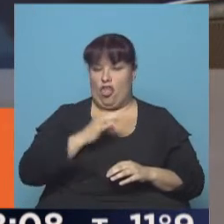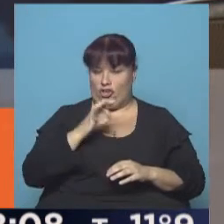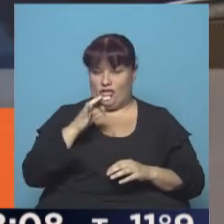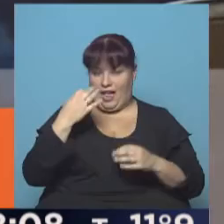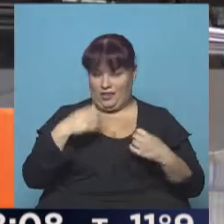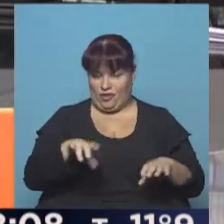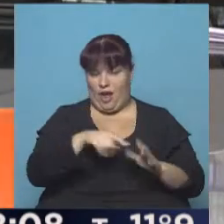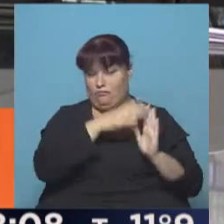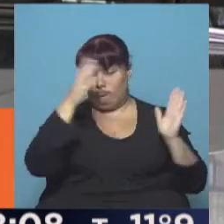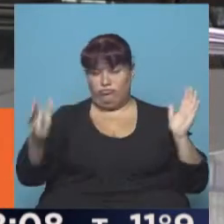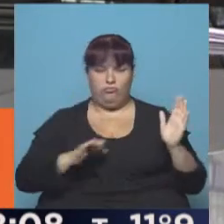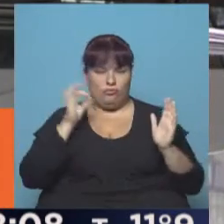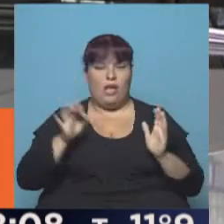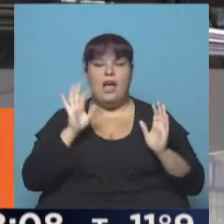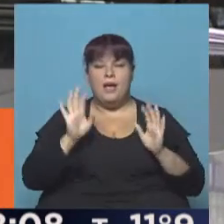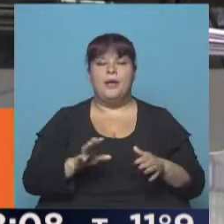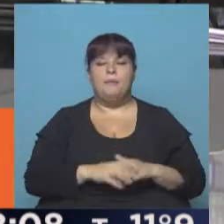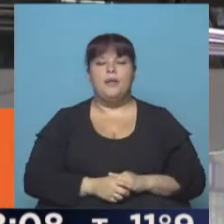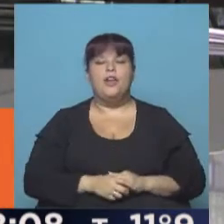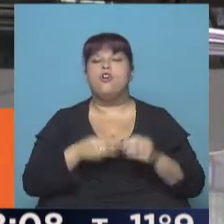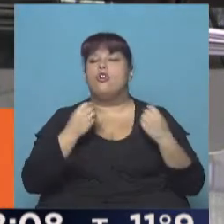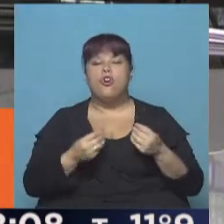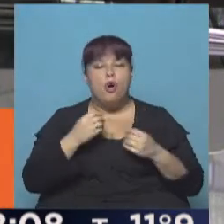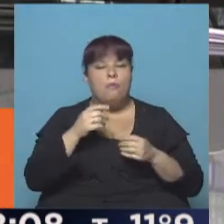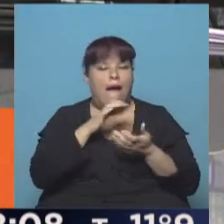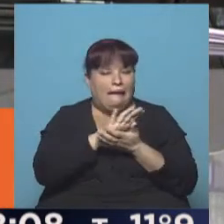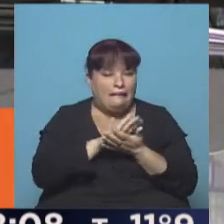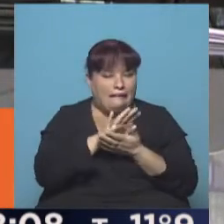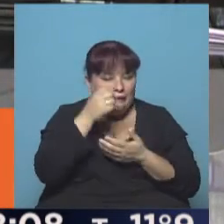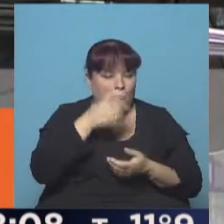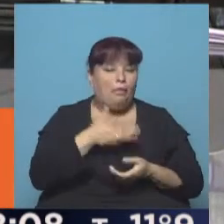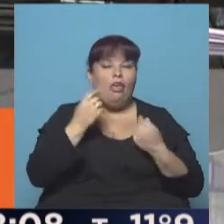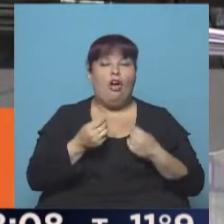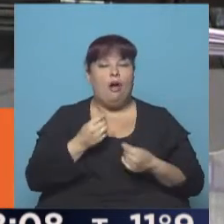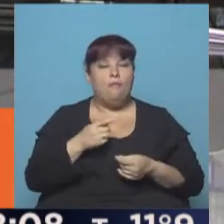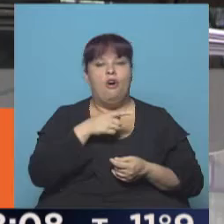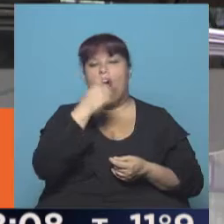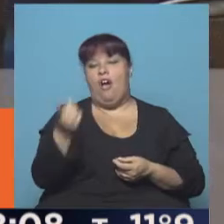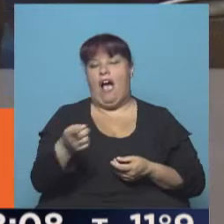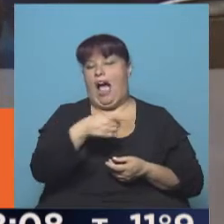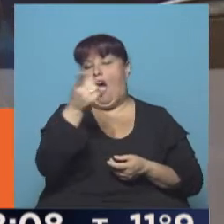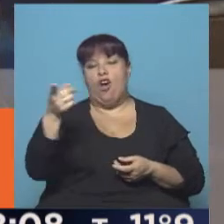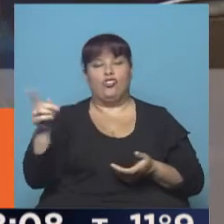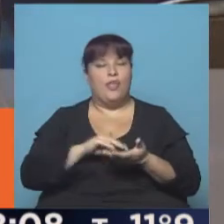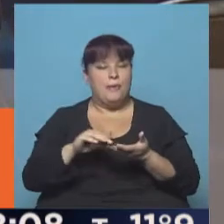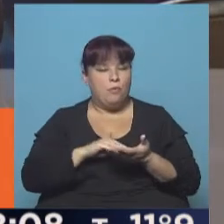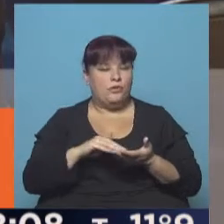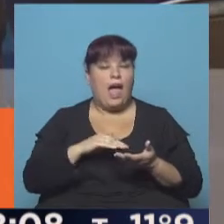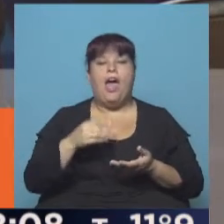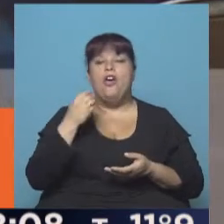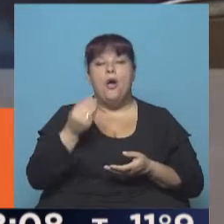tiempo, ya ha pasado muchos años. Ahora, ¿cómo convencen los bonaerenses al resto de los diputados para